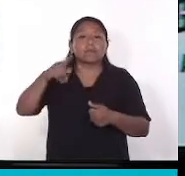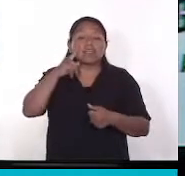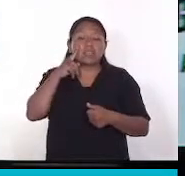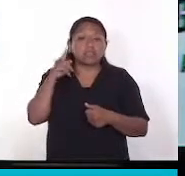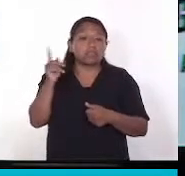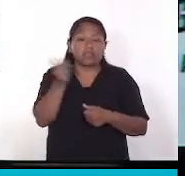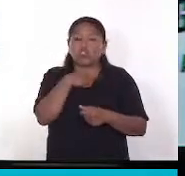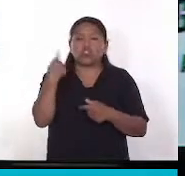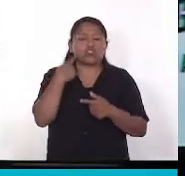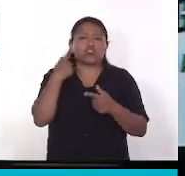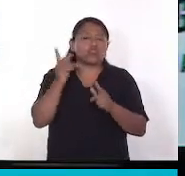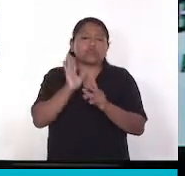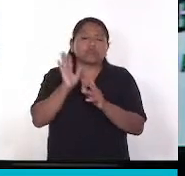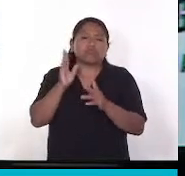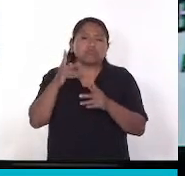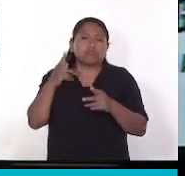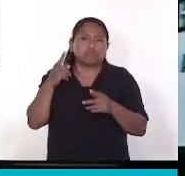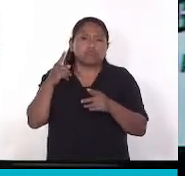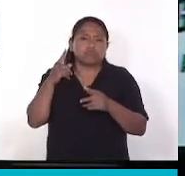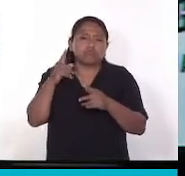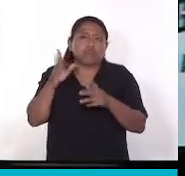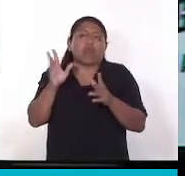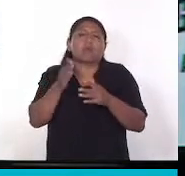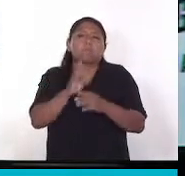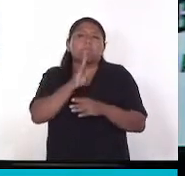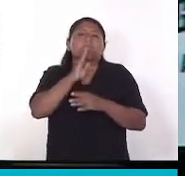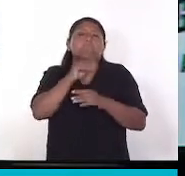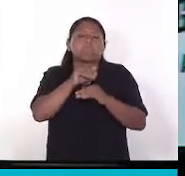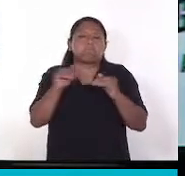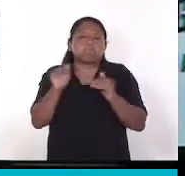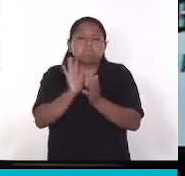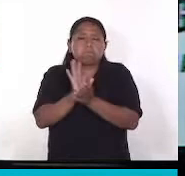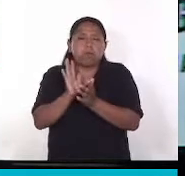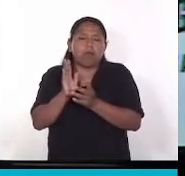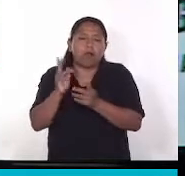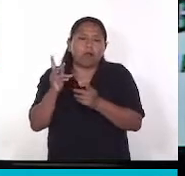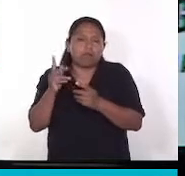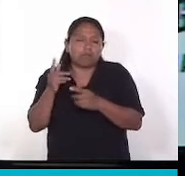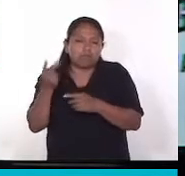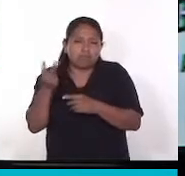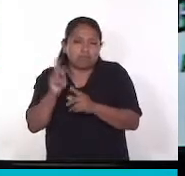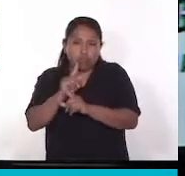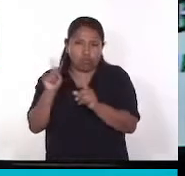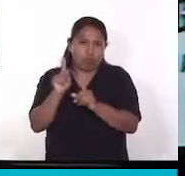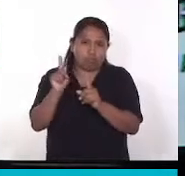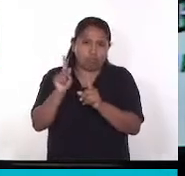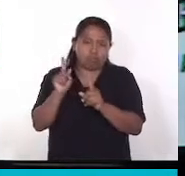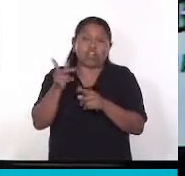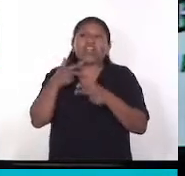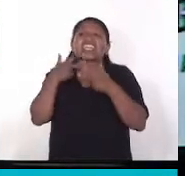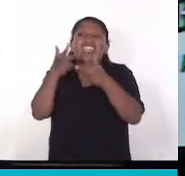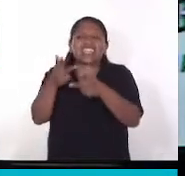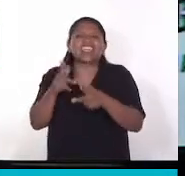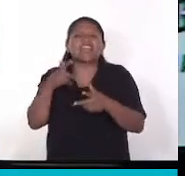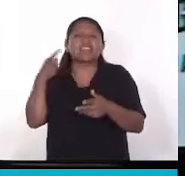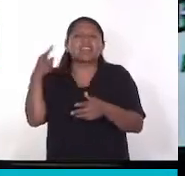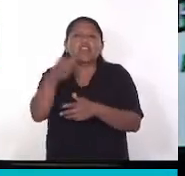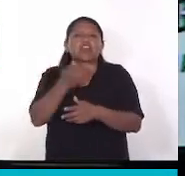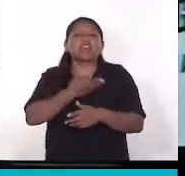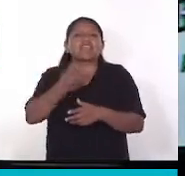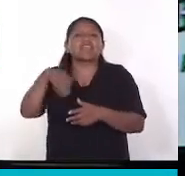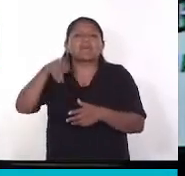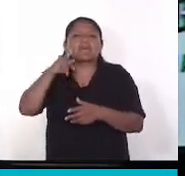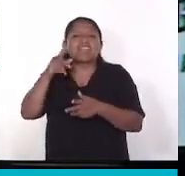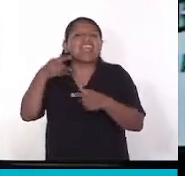Nosotros no vamos a enfrentar el Fondo Monetario Internacional con un silencio cómplice. Los que digan que quieren enfrentar al Fondo Monetario Internacional hay que salir